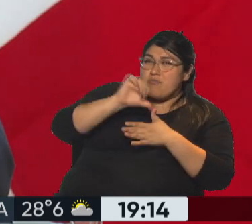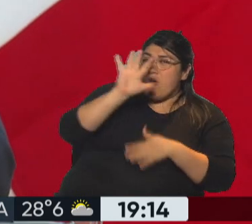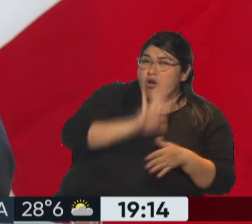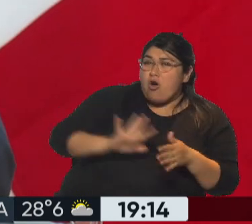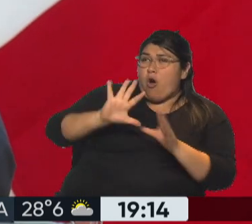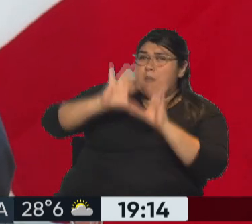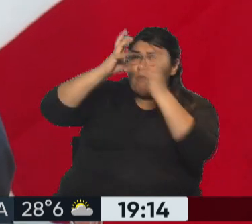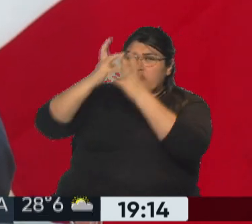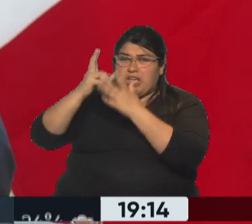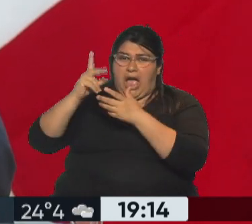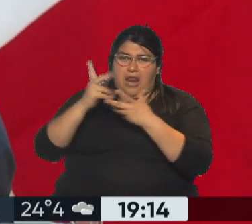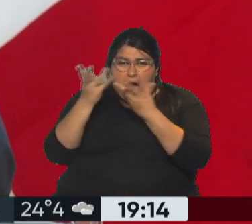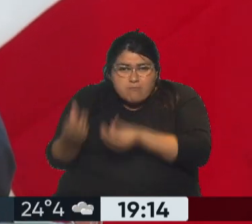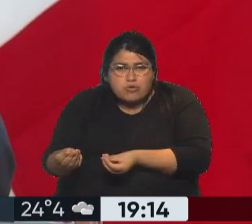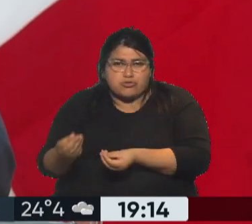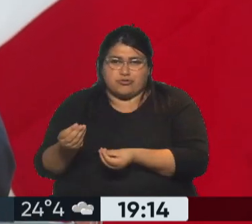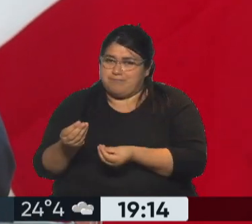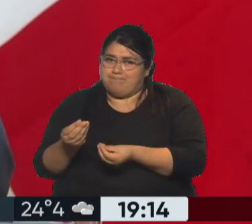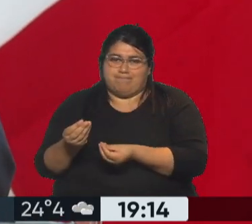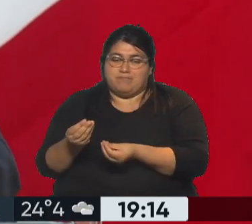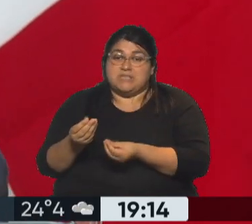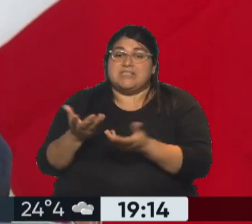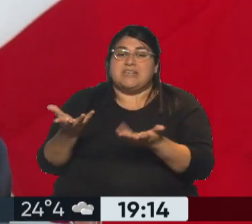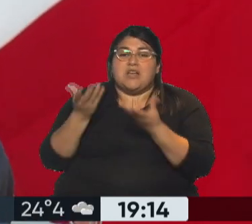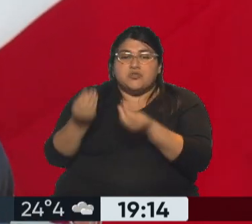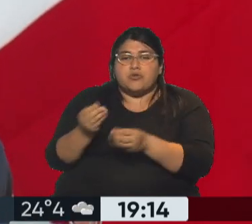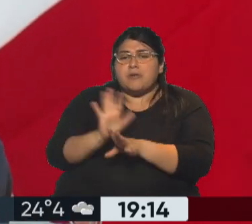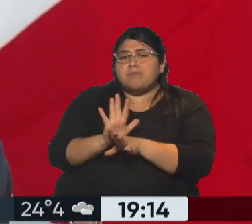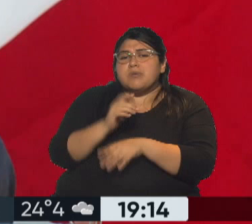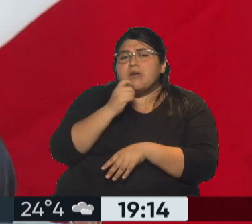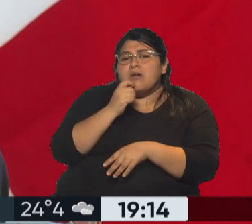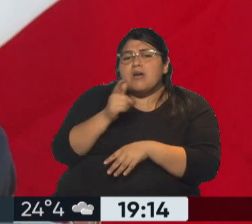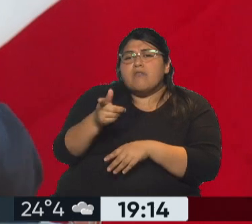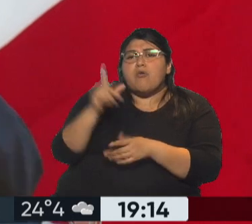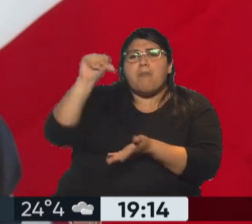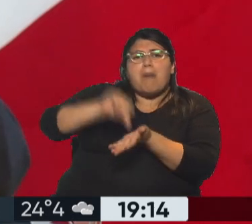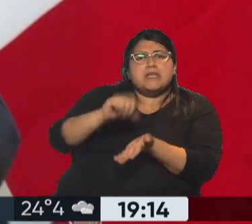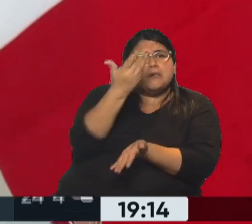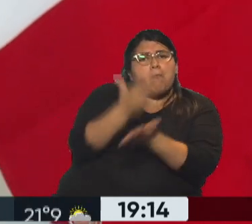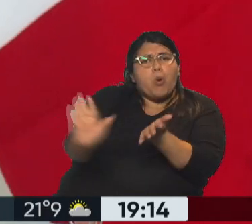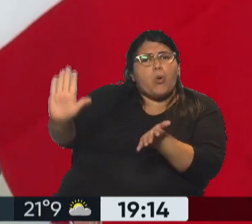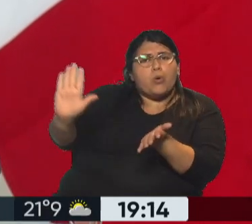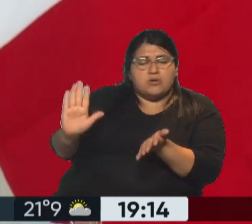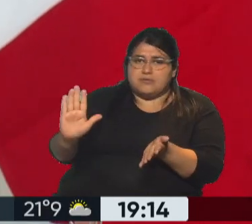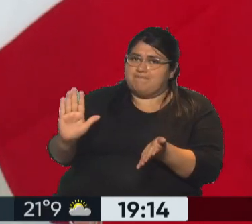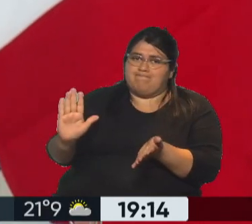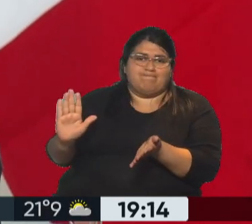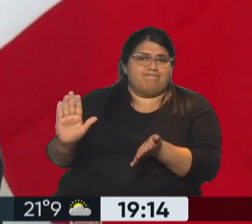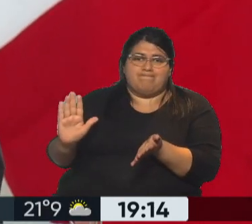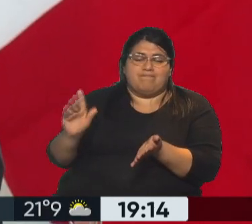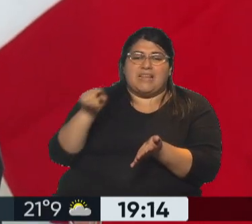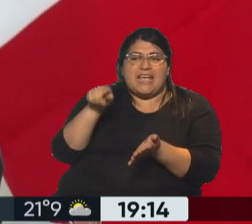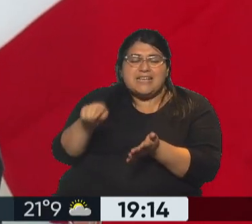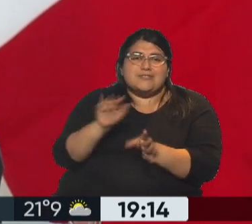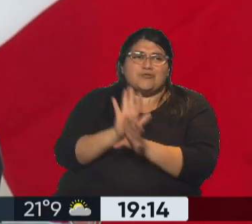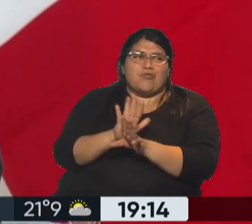porque toda lógica que suponga marginar a un país o a una población solo trae